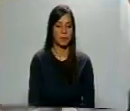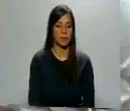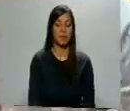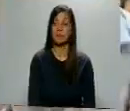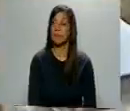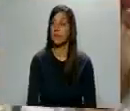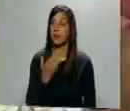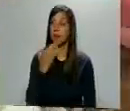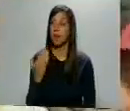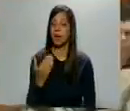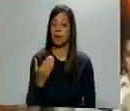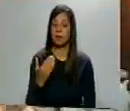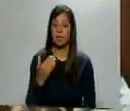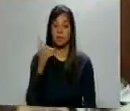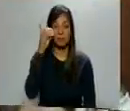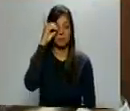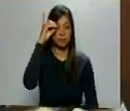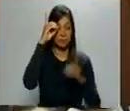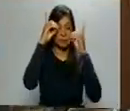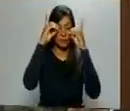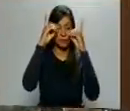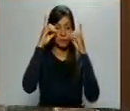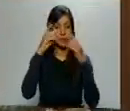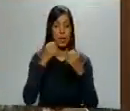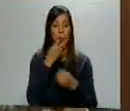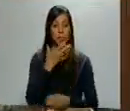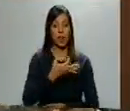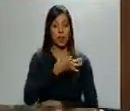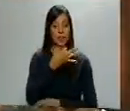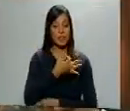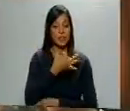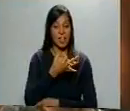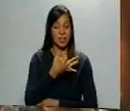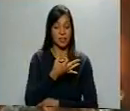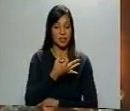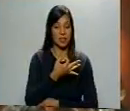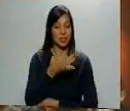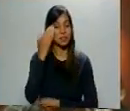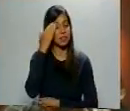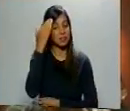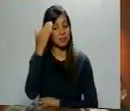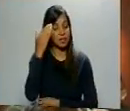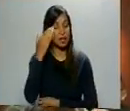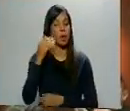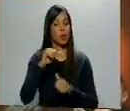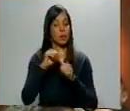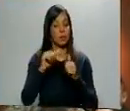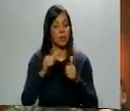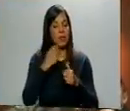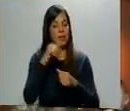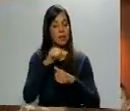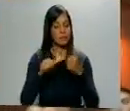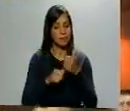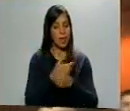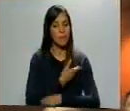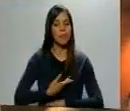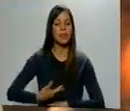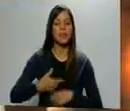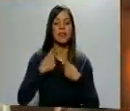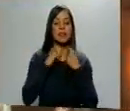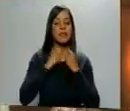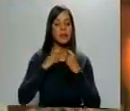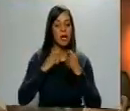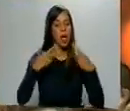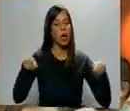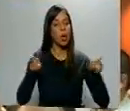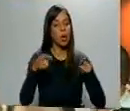Gracias, presidenta. Buenas tardes. Saludo, presidenta, vicepresidenta Aristóbulo Usturiz, que está de cumpleaños. Un